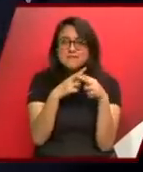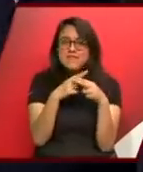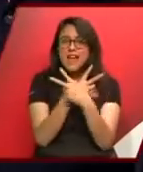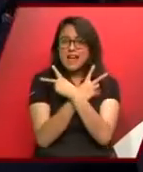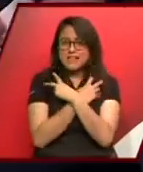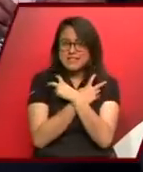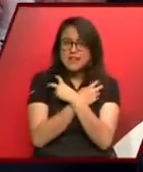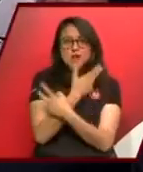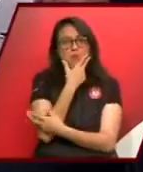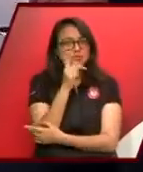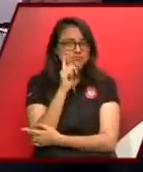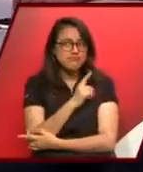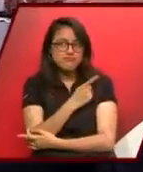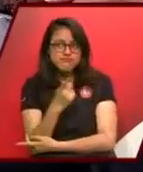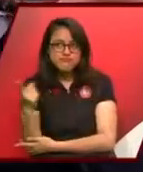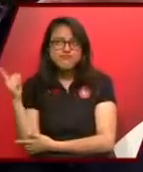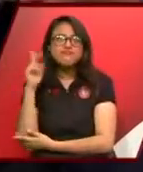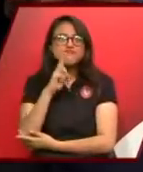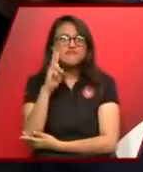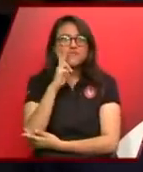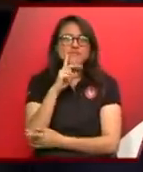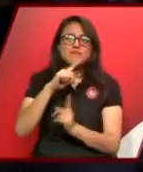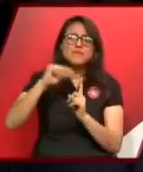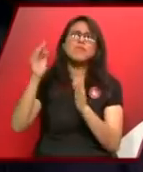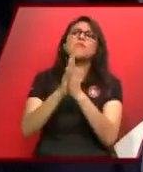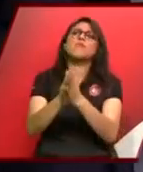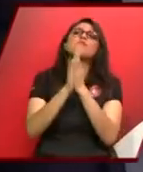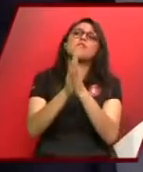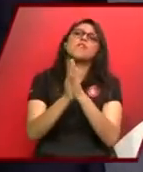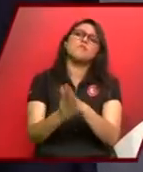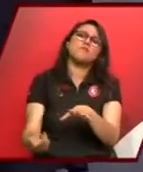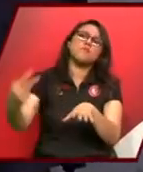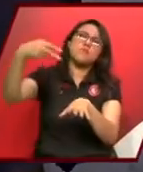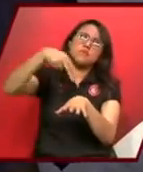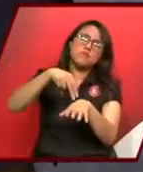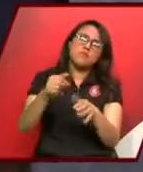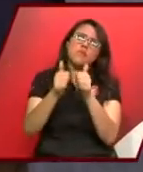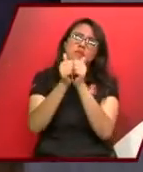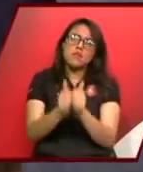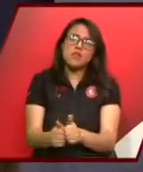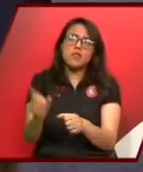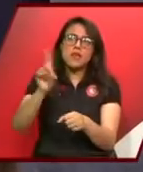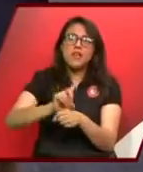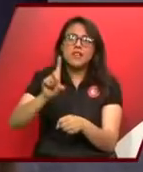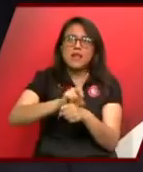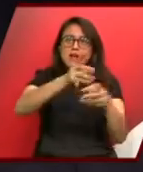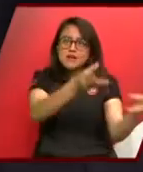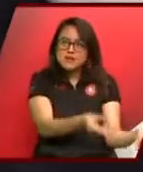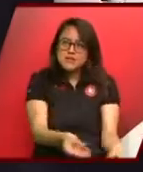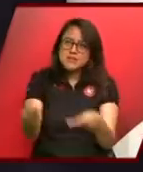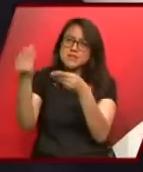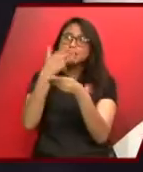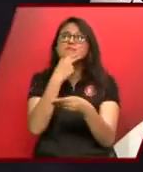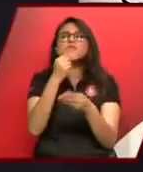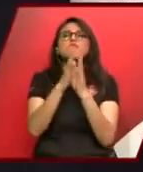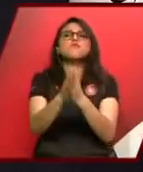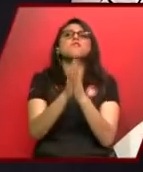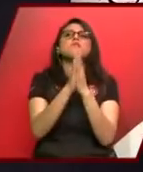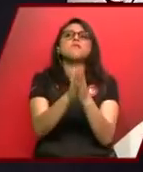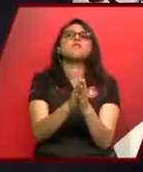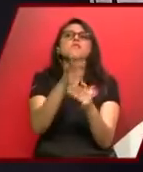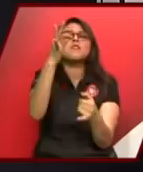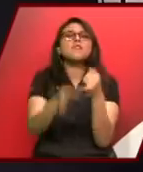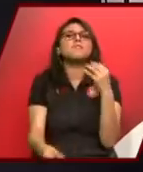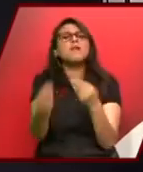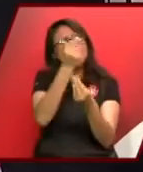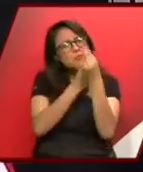se lo llevaron. Señor, si quiere estoy en el carro alegórico, pero el día que venir. Lo cargó la Catrina y el Catrín. Bueno, déjeme, me echo mi